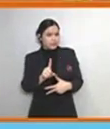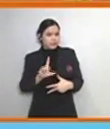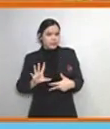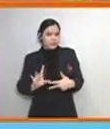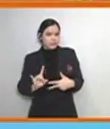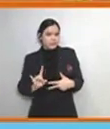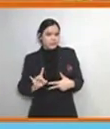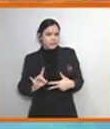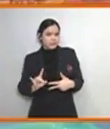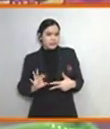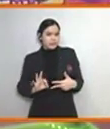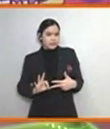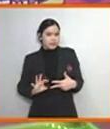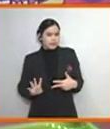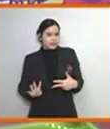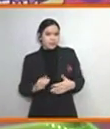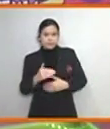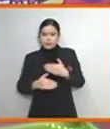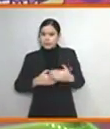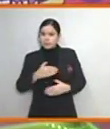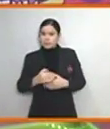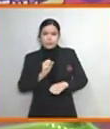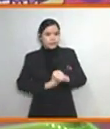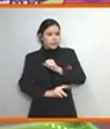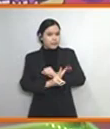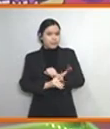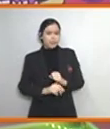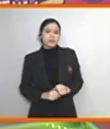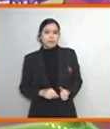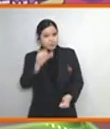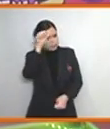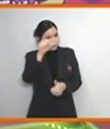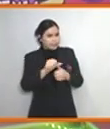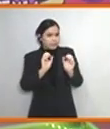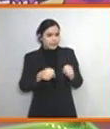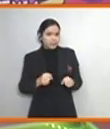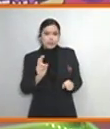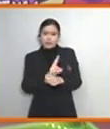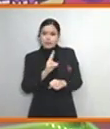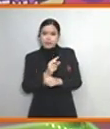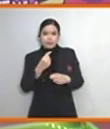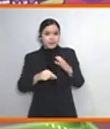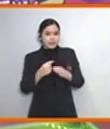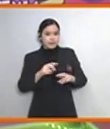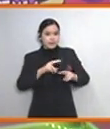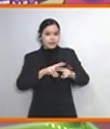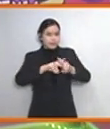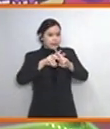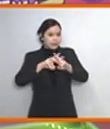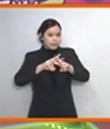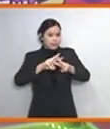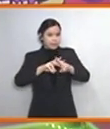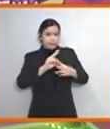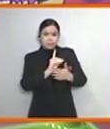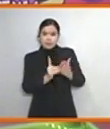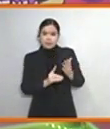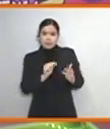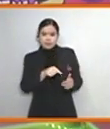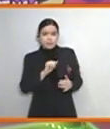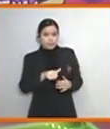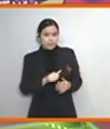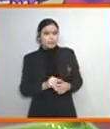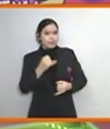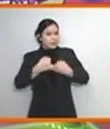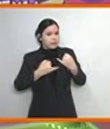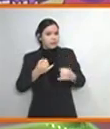y 94. Continuamos con premiados. Recuerda que puedes utilizar la guía Catracha para que juegues y ganes a lo